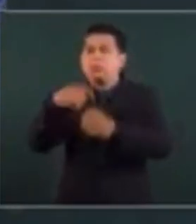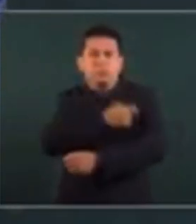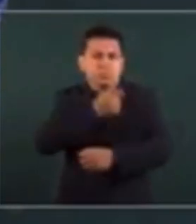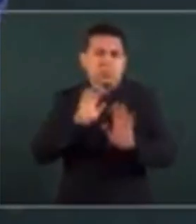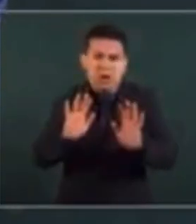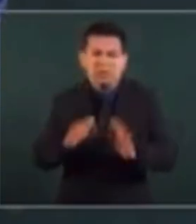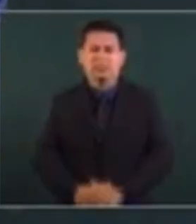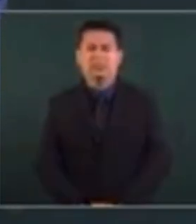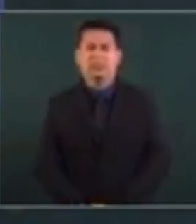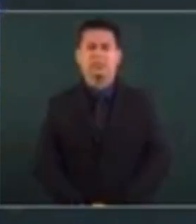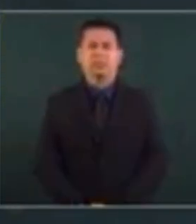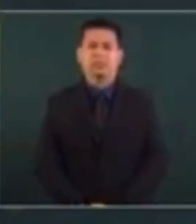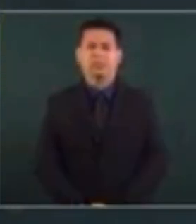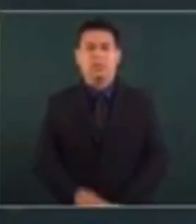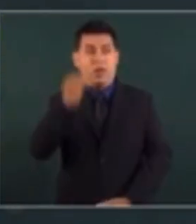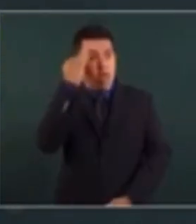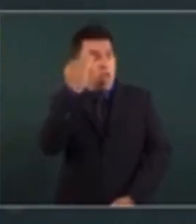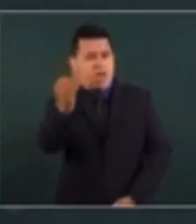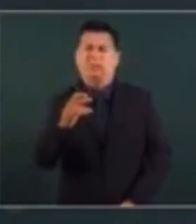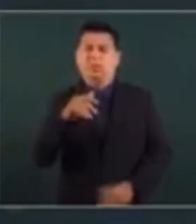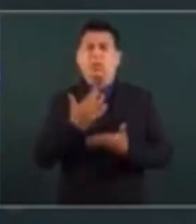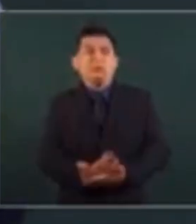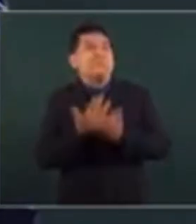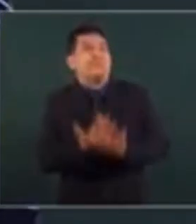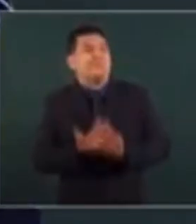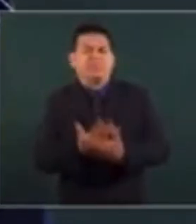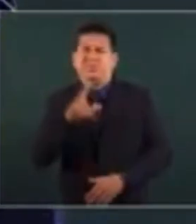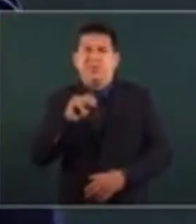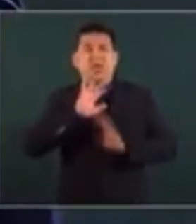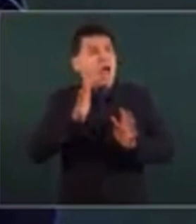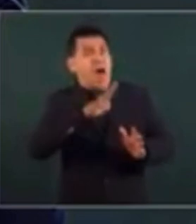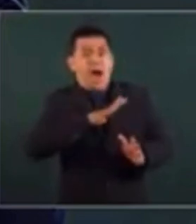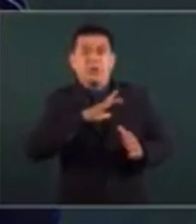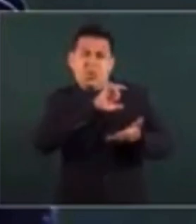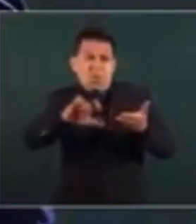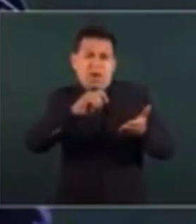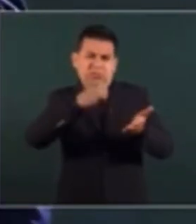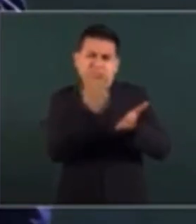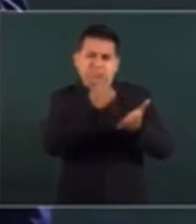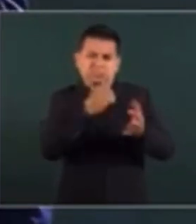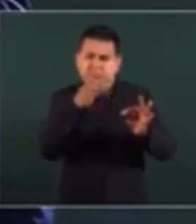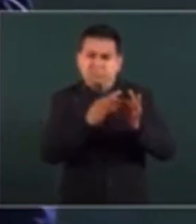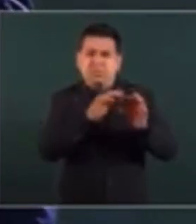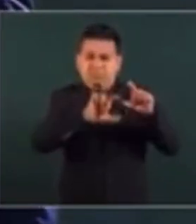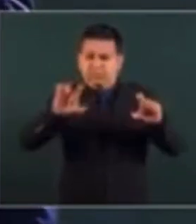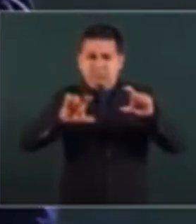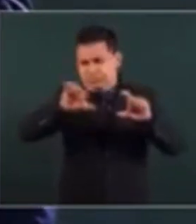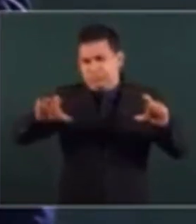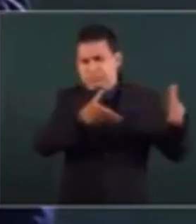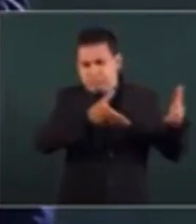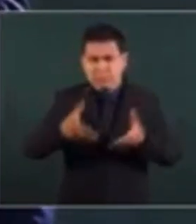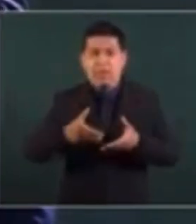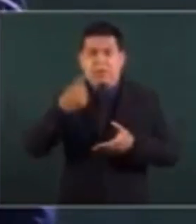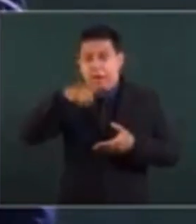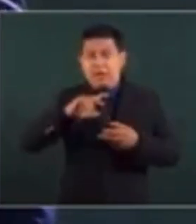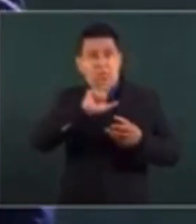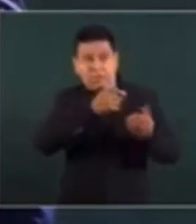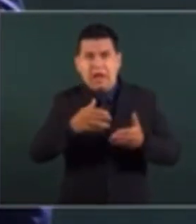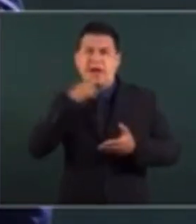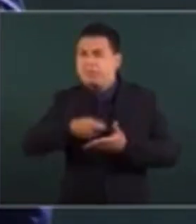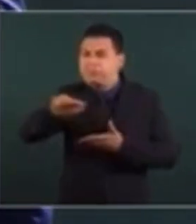No va a tardar mucho, porque ya tenemos asegurada las dosis suficientes para que lo más pronto posible. Y